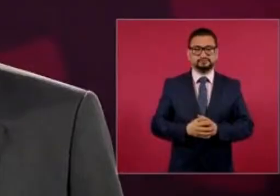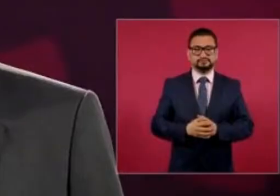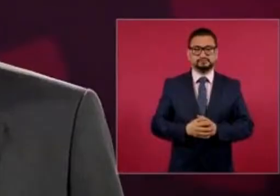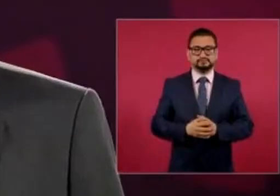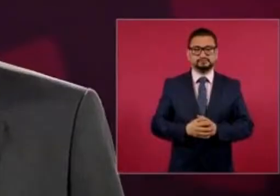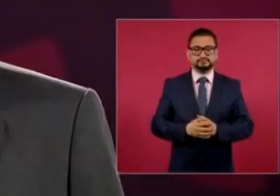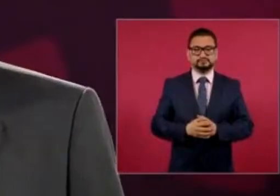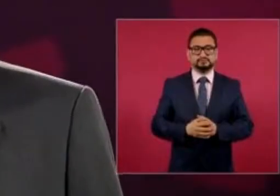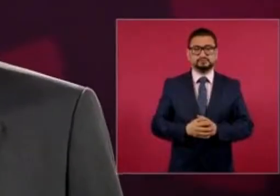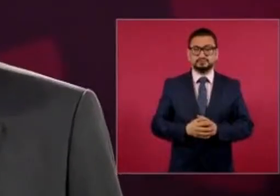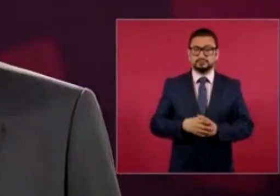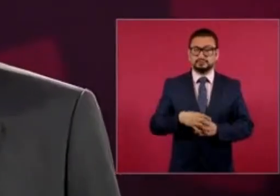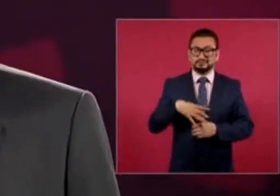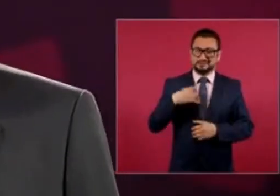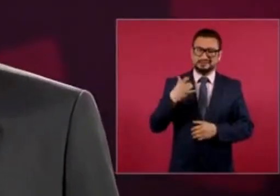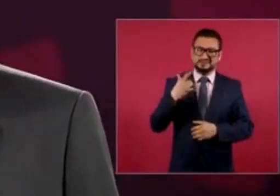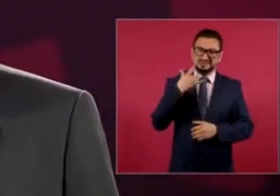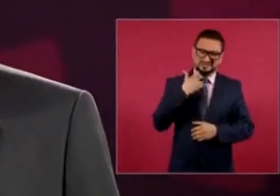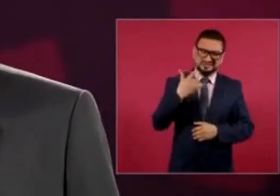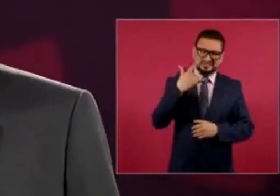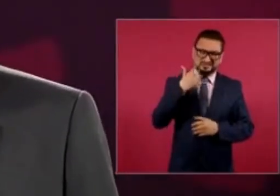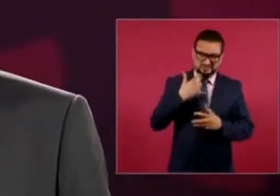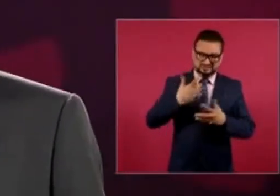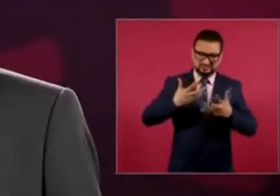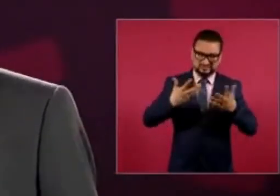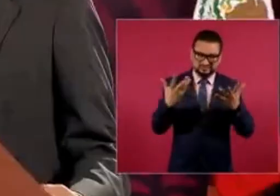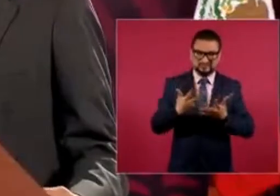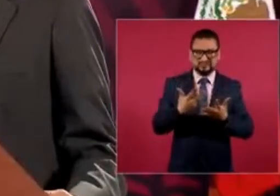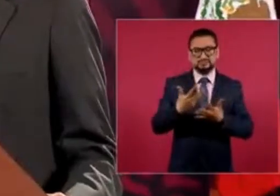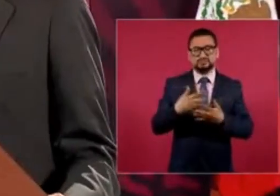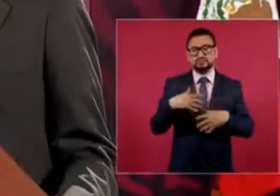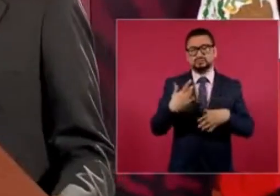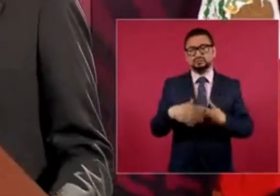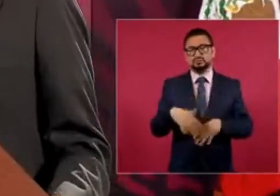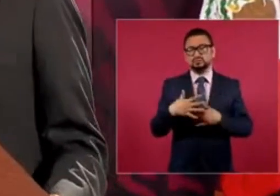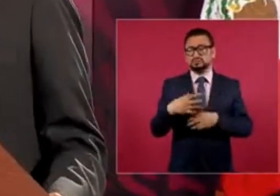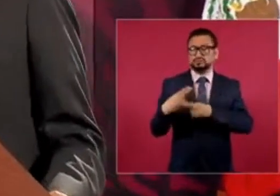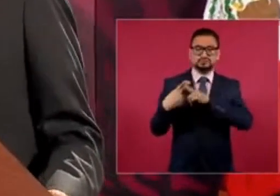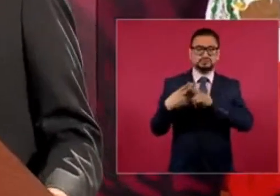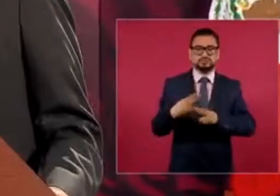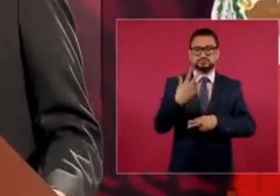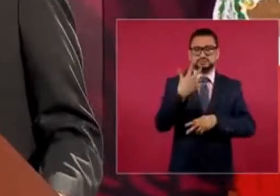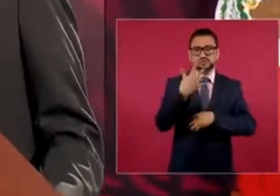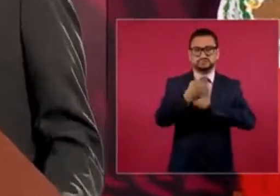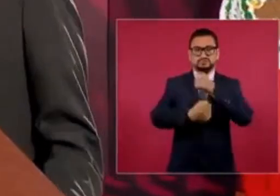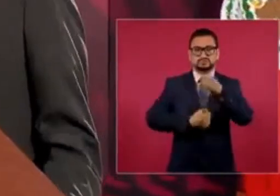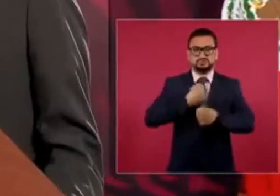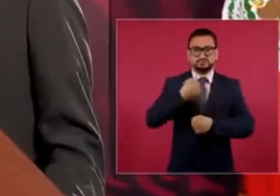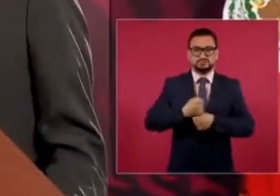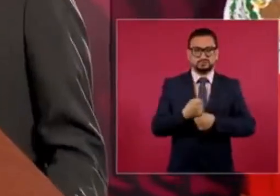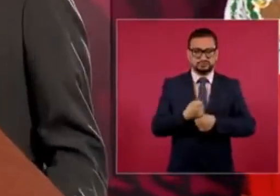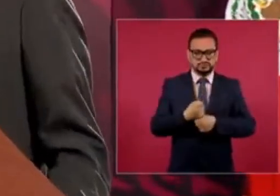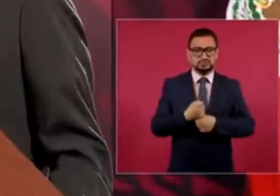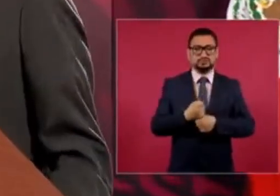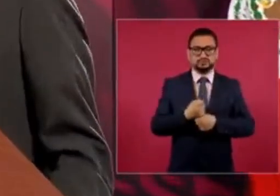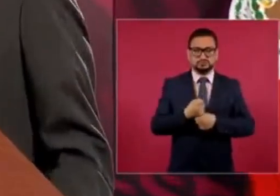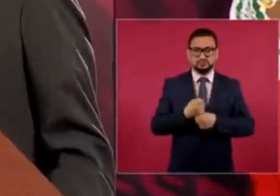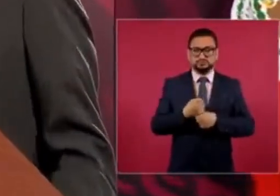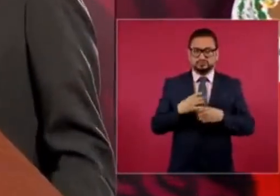que ha significado en 5 años crear una